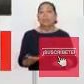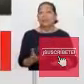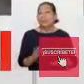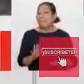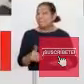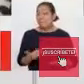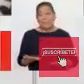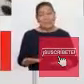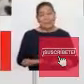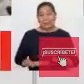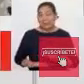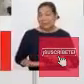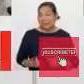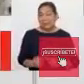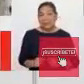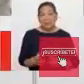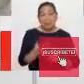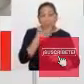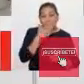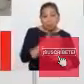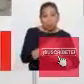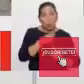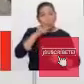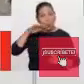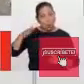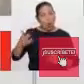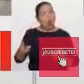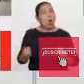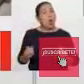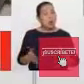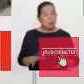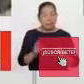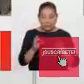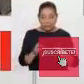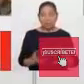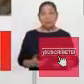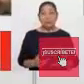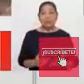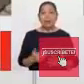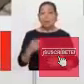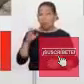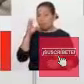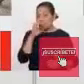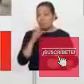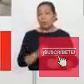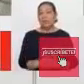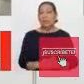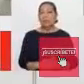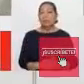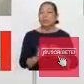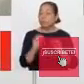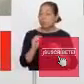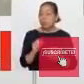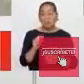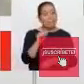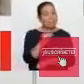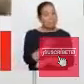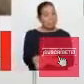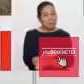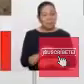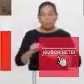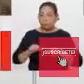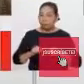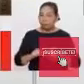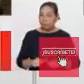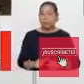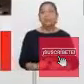cometió este execrable hecho de secuestrar a una menor de edad. Téngalo por seguro, que el día que los capturemos, Vanessa, ellos van a cumplir su pena, que es cadena